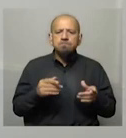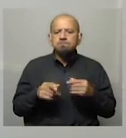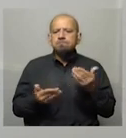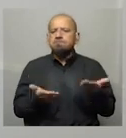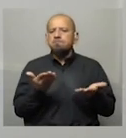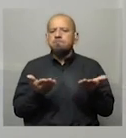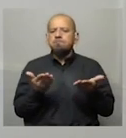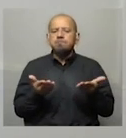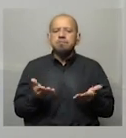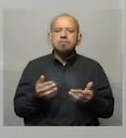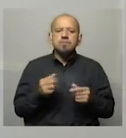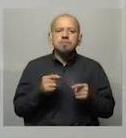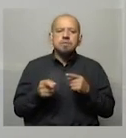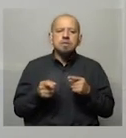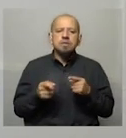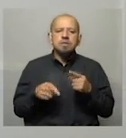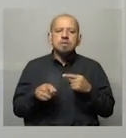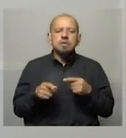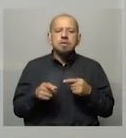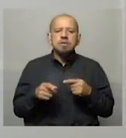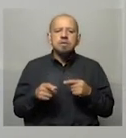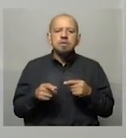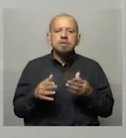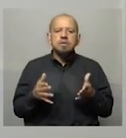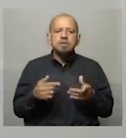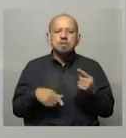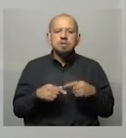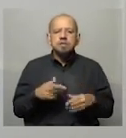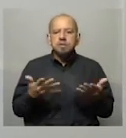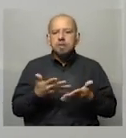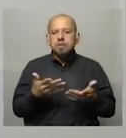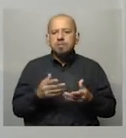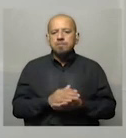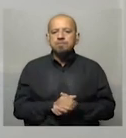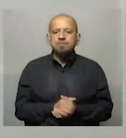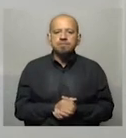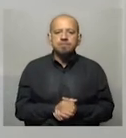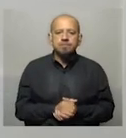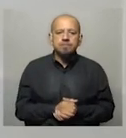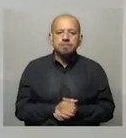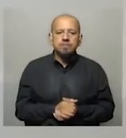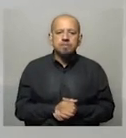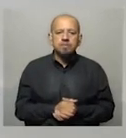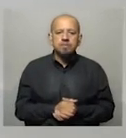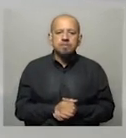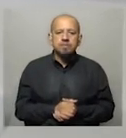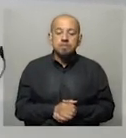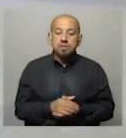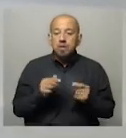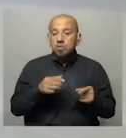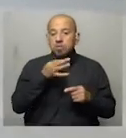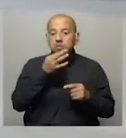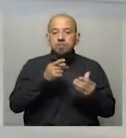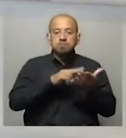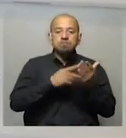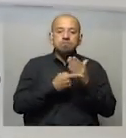balance podés hacer de ese principio y del presente ahora? Bien. Cuando decís el